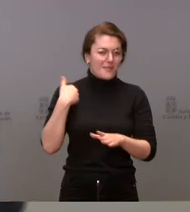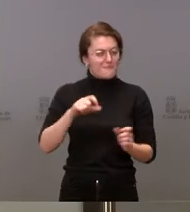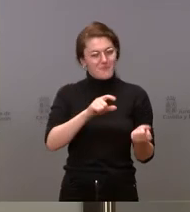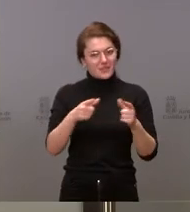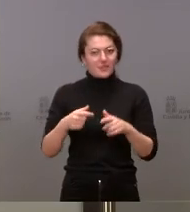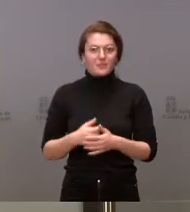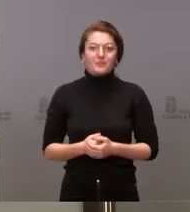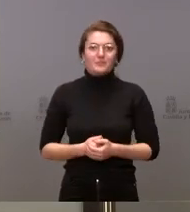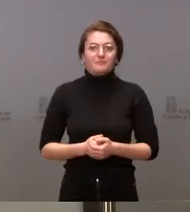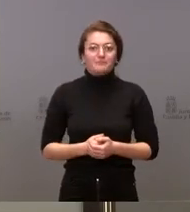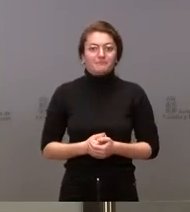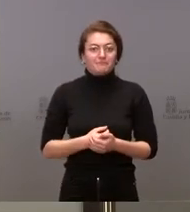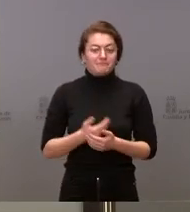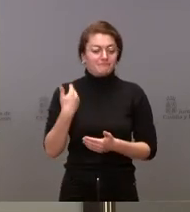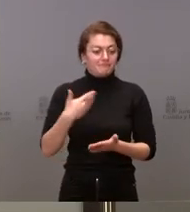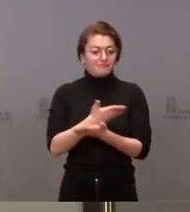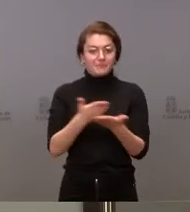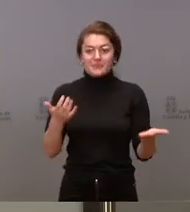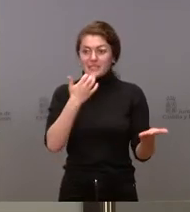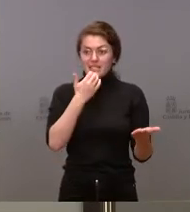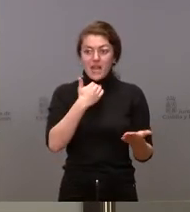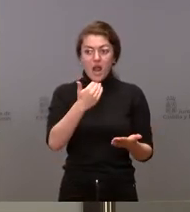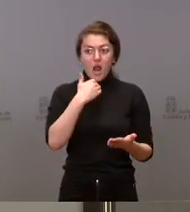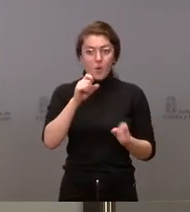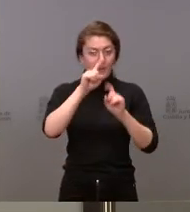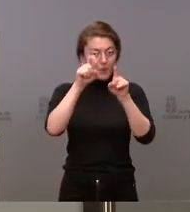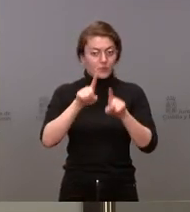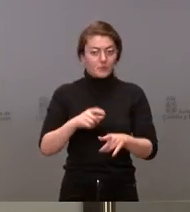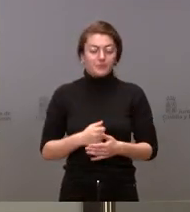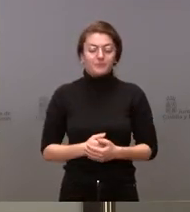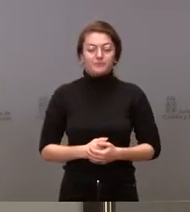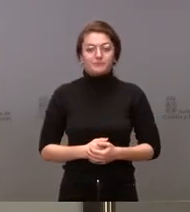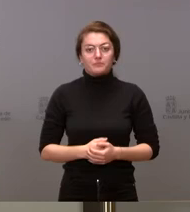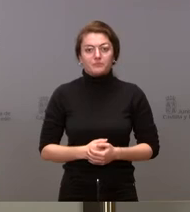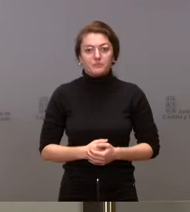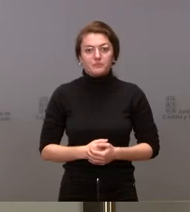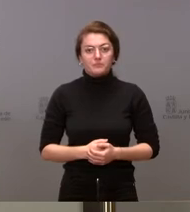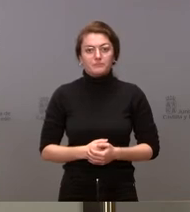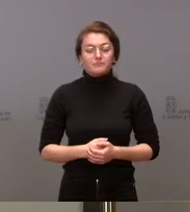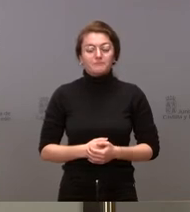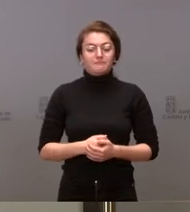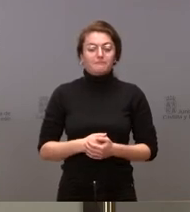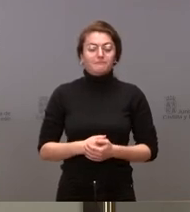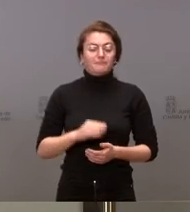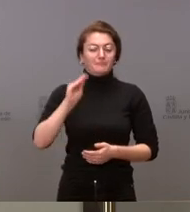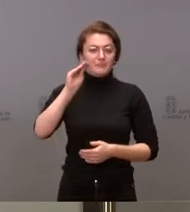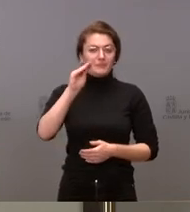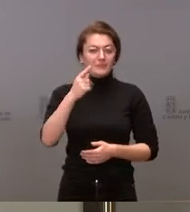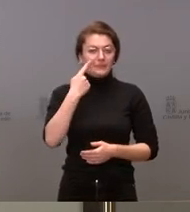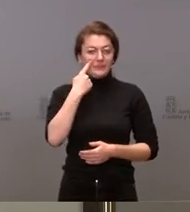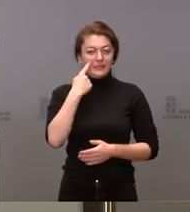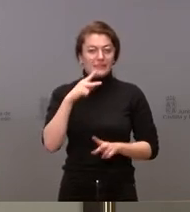pues estamos a su disposición por si desea formular alguna pregunta si en primer lugar sobre el requerimiento